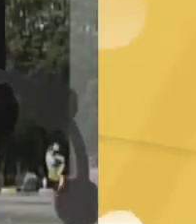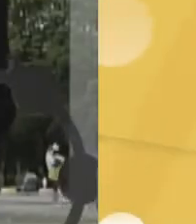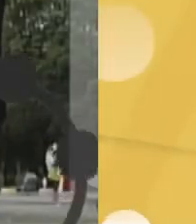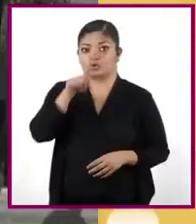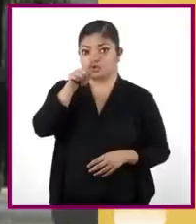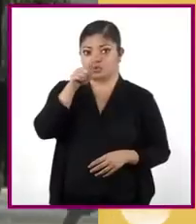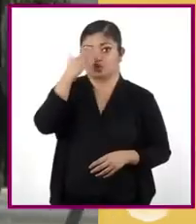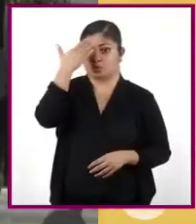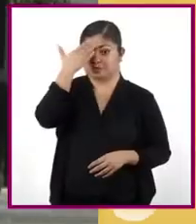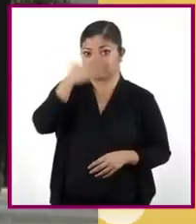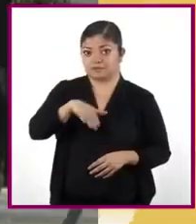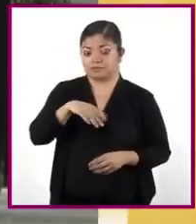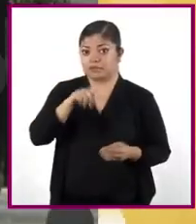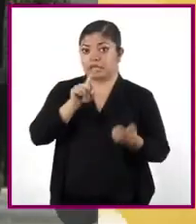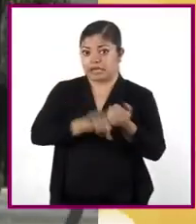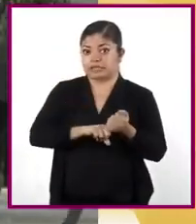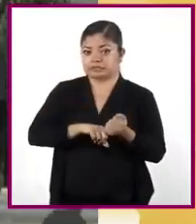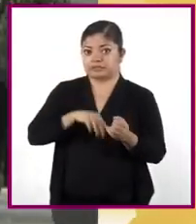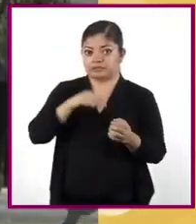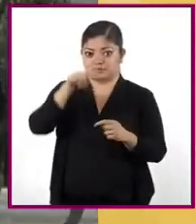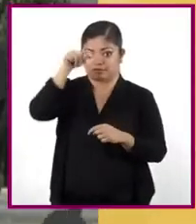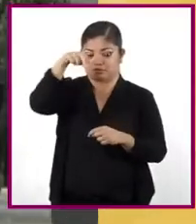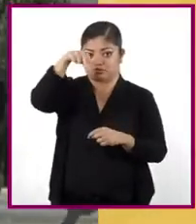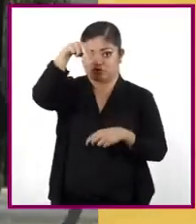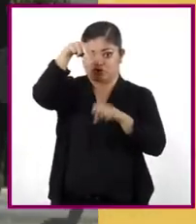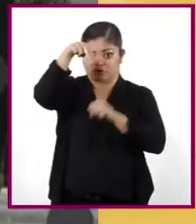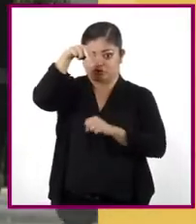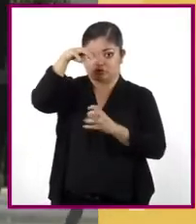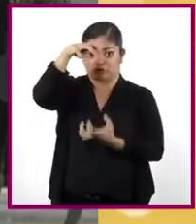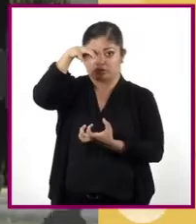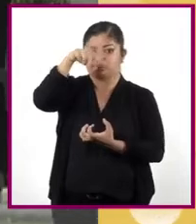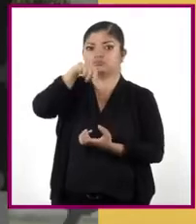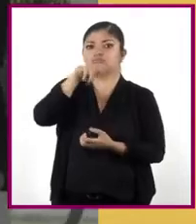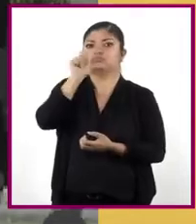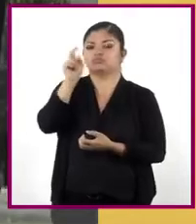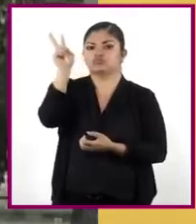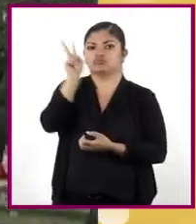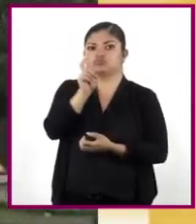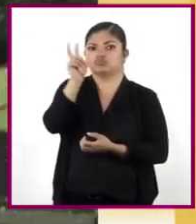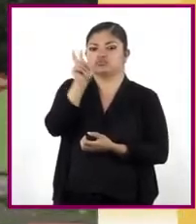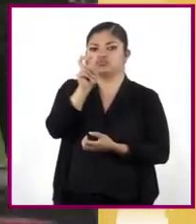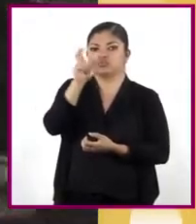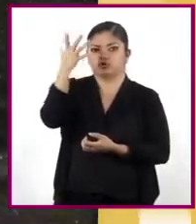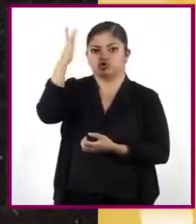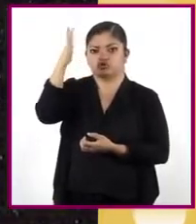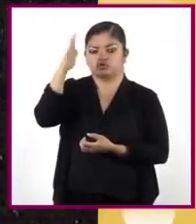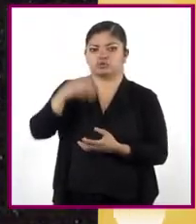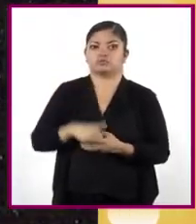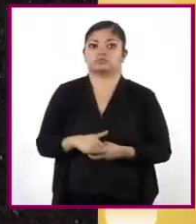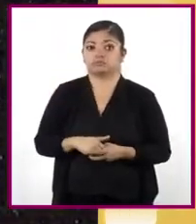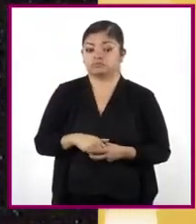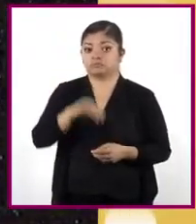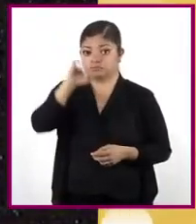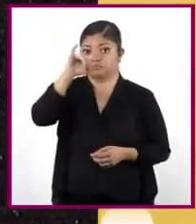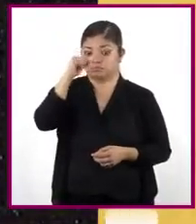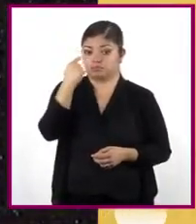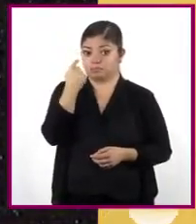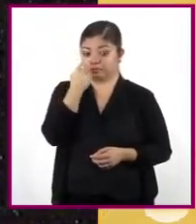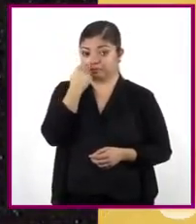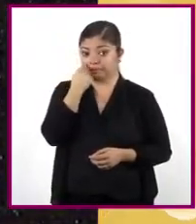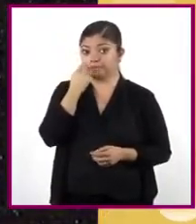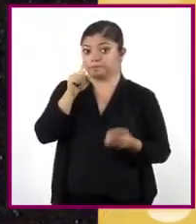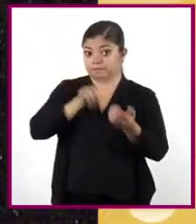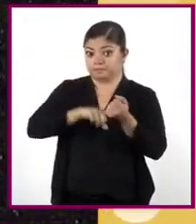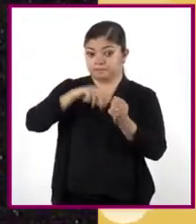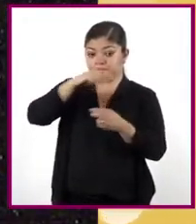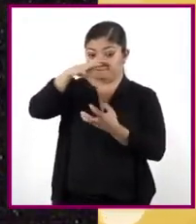¿Sabías que los polos magnéticos de la Tierra atraen partículas emitidas por el Sol? Así es, los polos magnéticos de